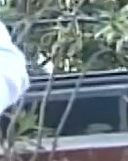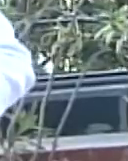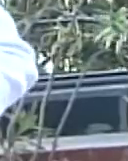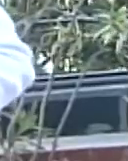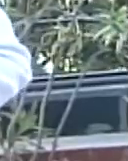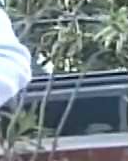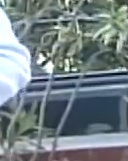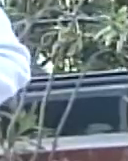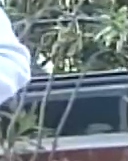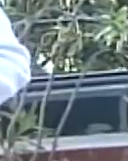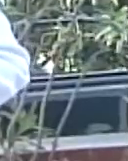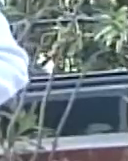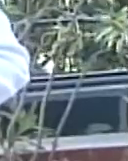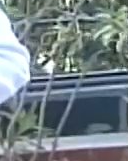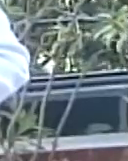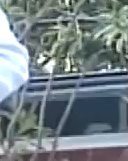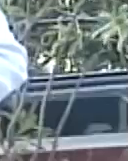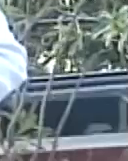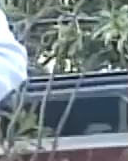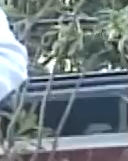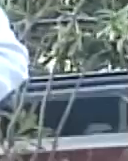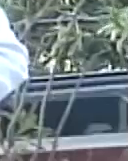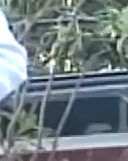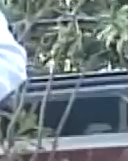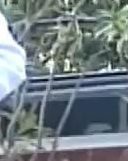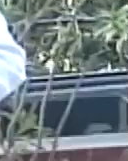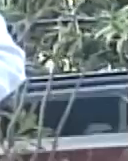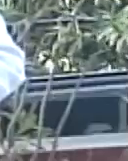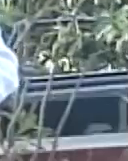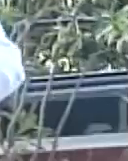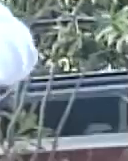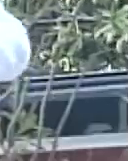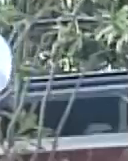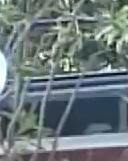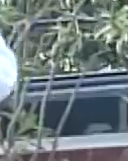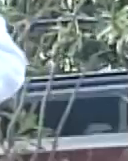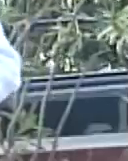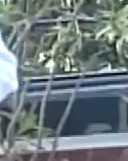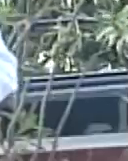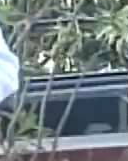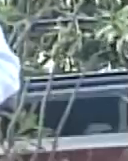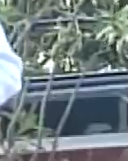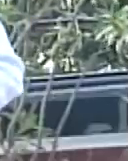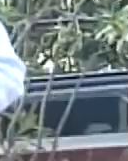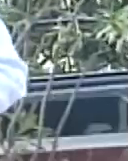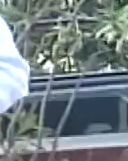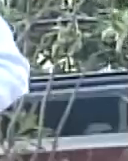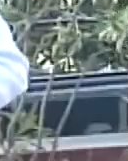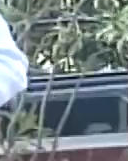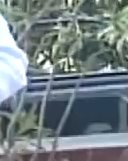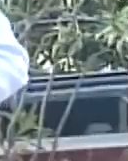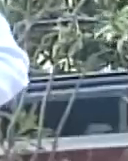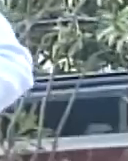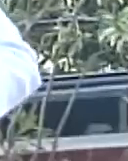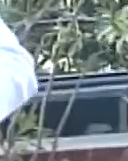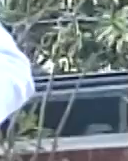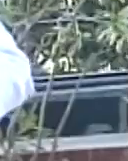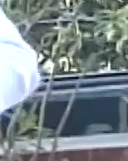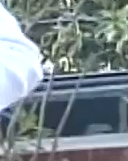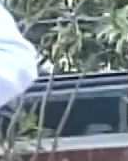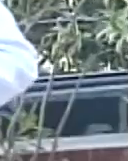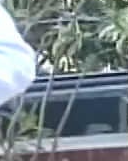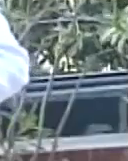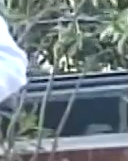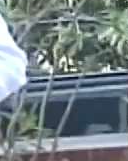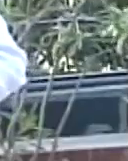precisaba que desde ya se preparan para una gran victoria en las elecciones de gobernadores y alcaldes y afinan lo que es el 1x10, las